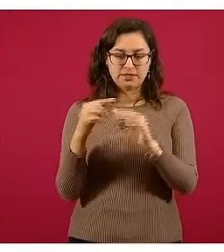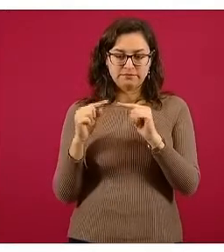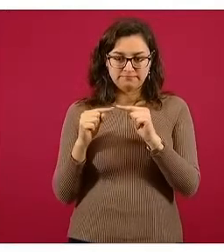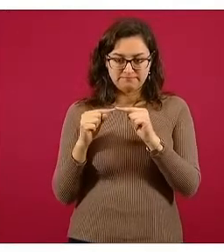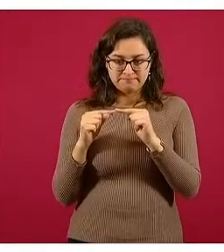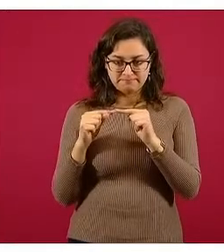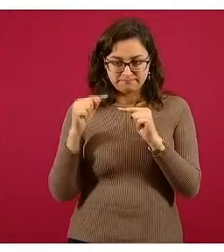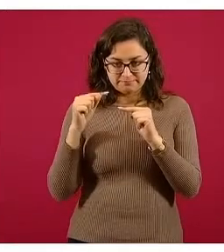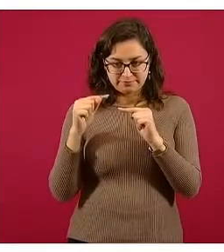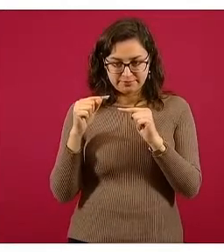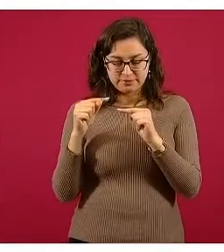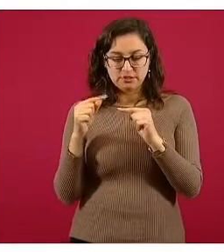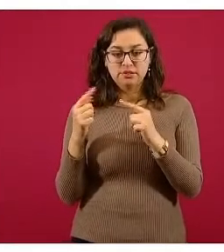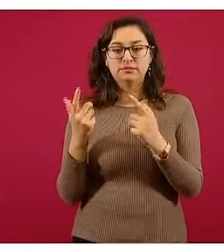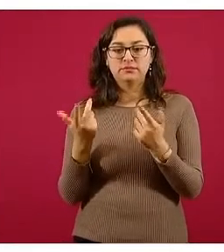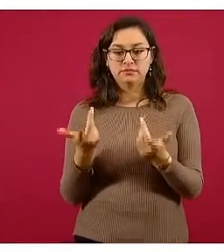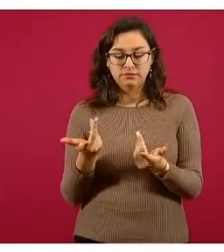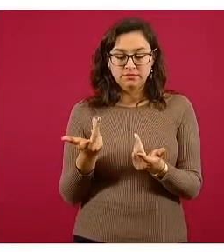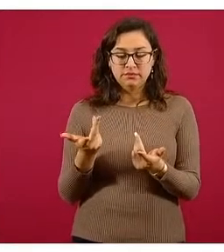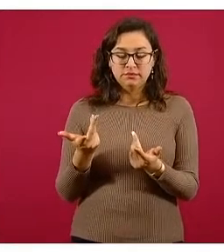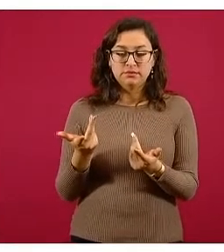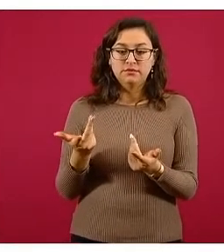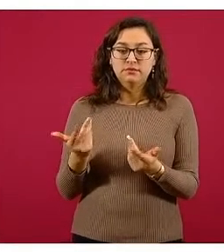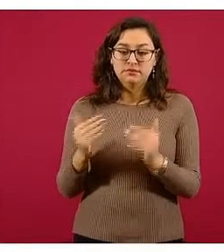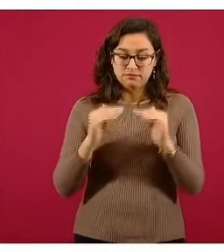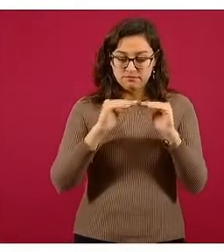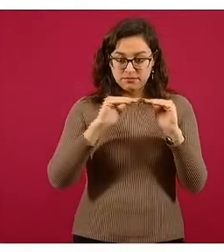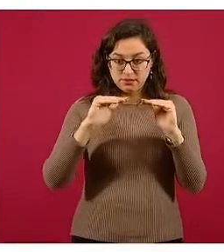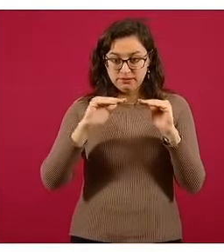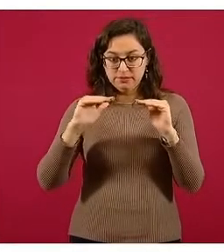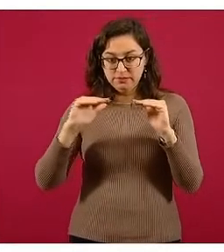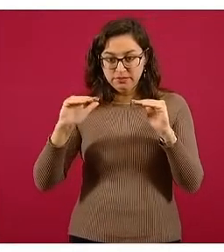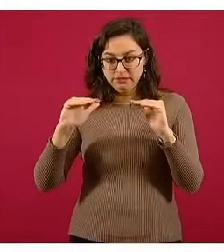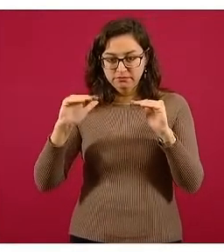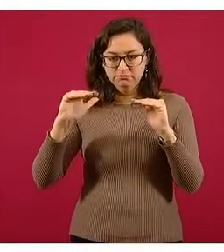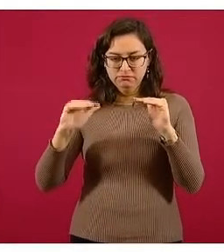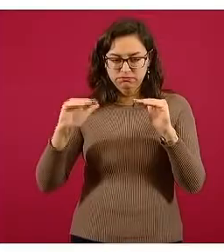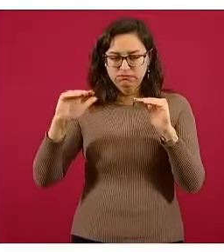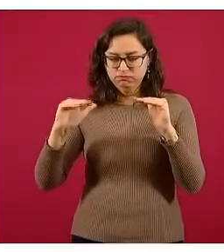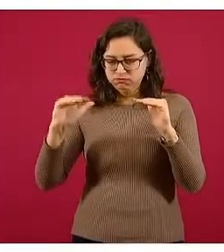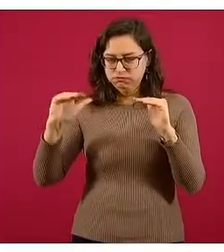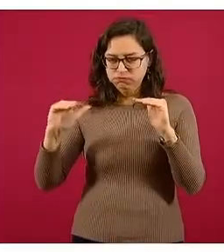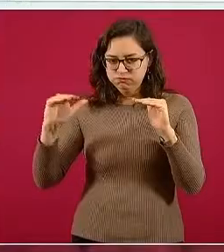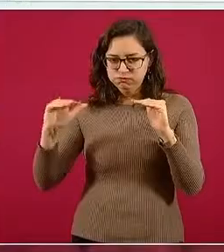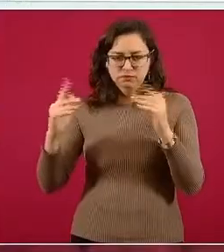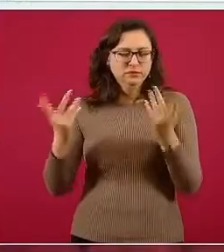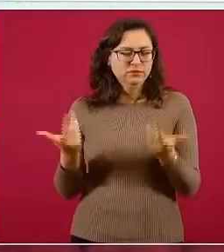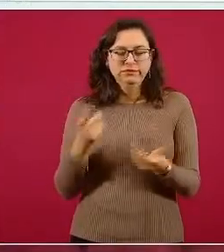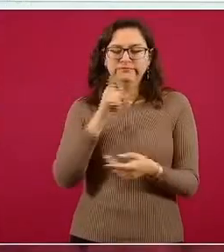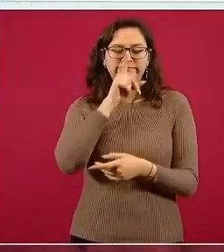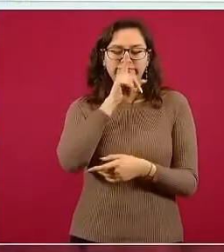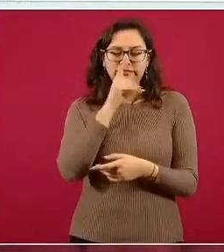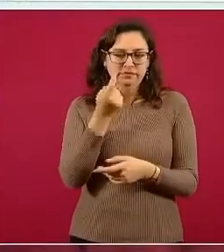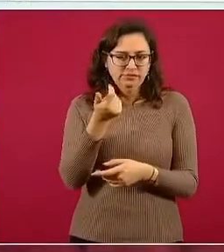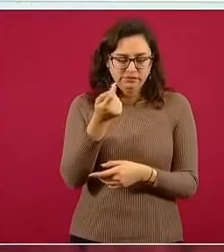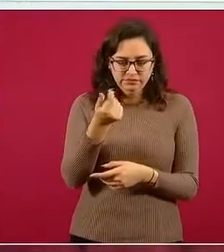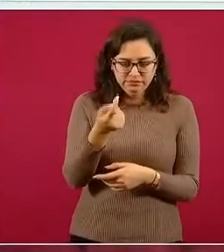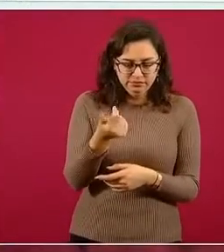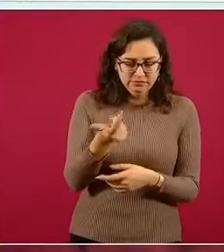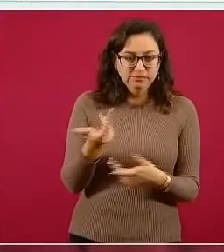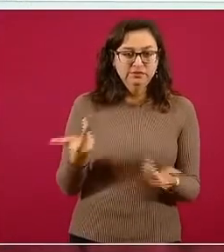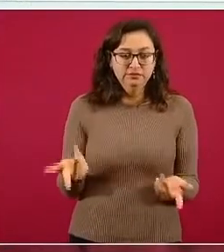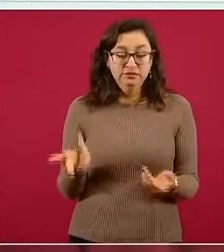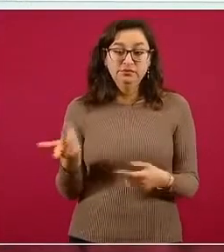viene afianzando este comportamiento de meseta y que, a diferencia de lo que hemos estado observando en los casos en donde sí hay